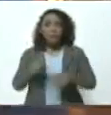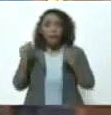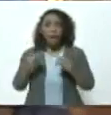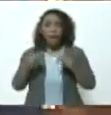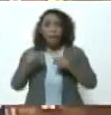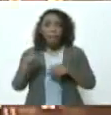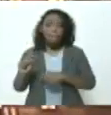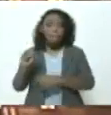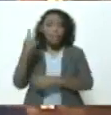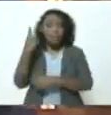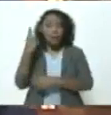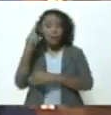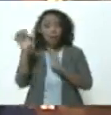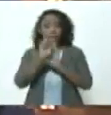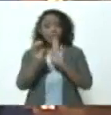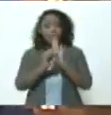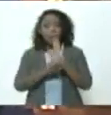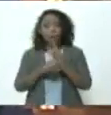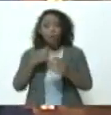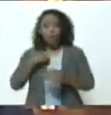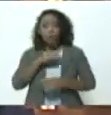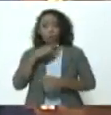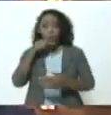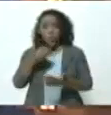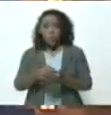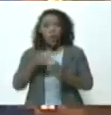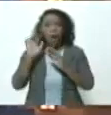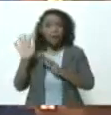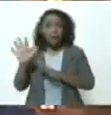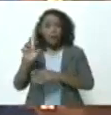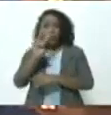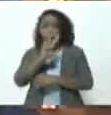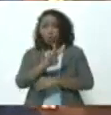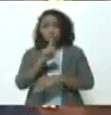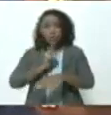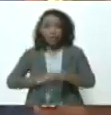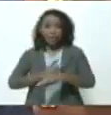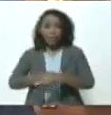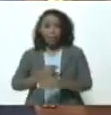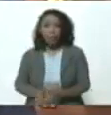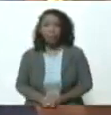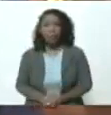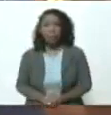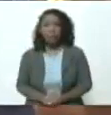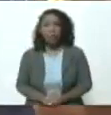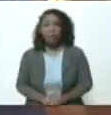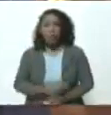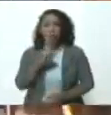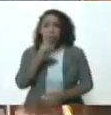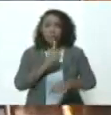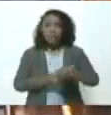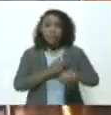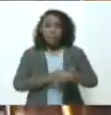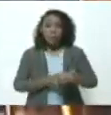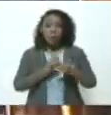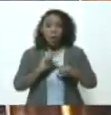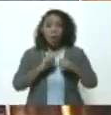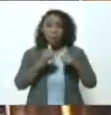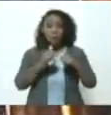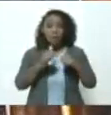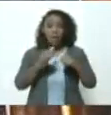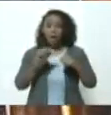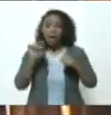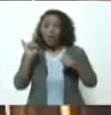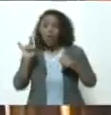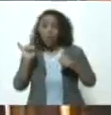Esta primera etapa, vamos a llamarlo así, consta de dos temporadas. Hay una temporada que comienza este